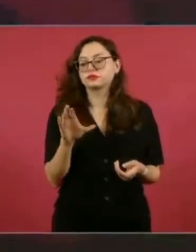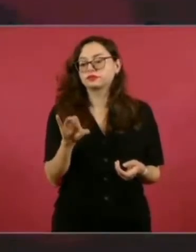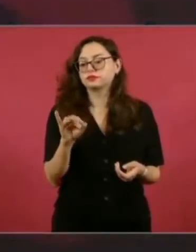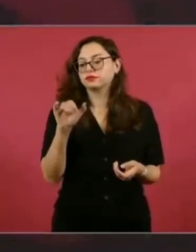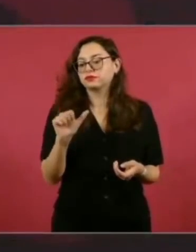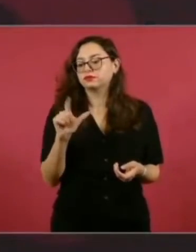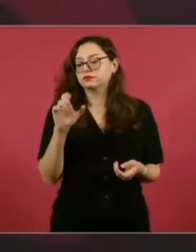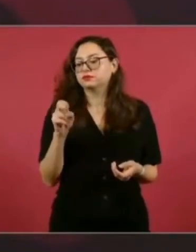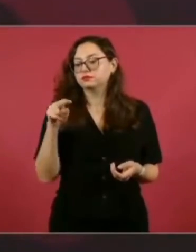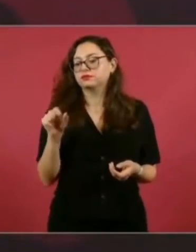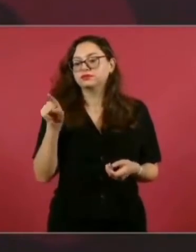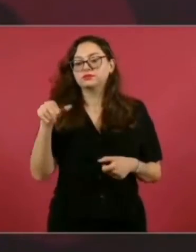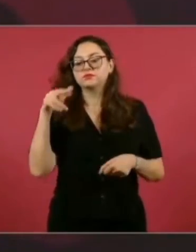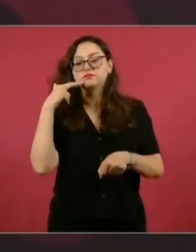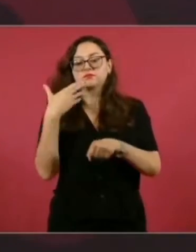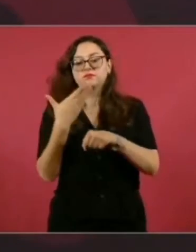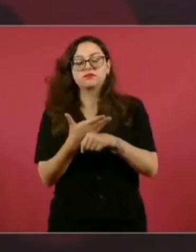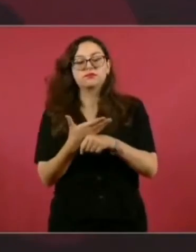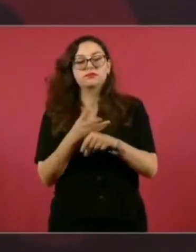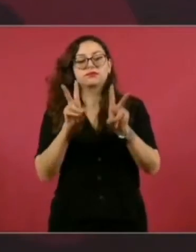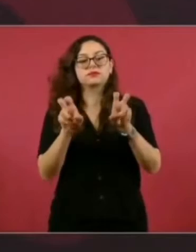la seguridad.